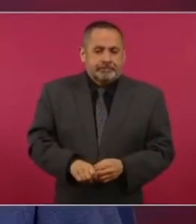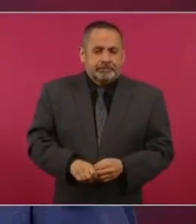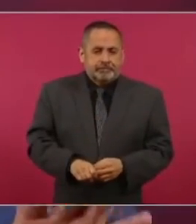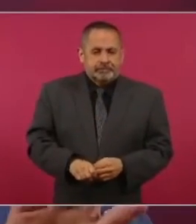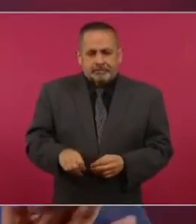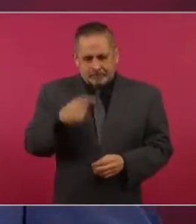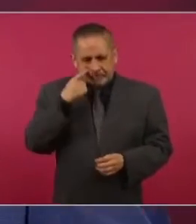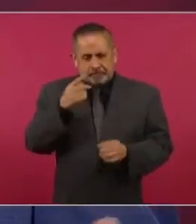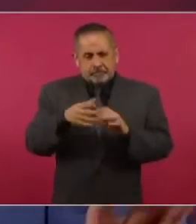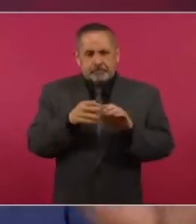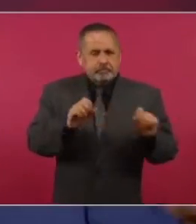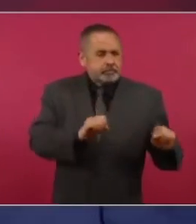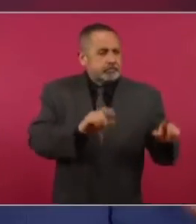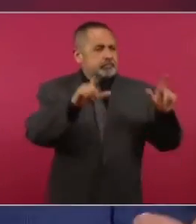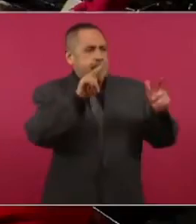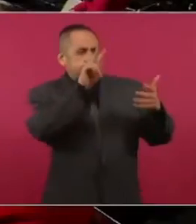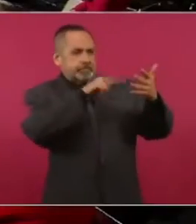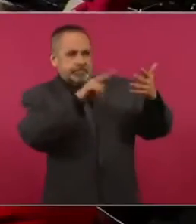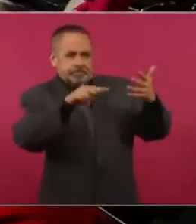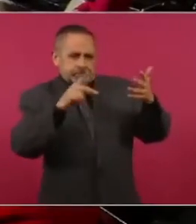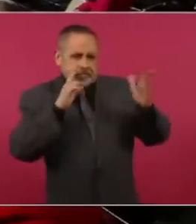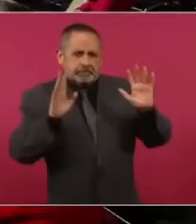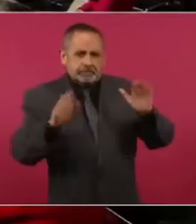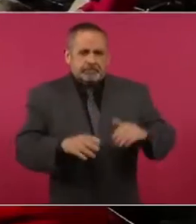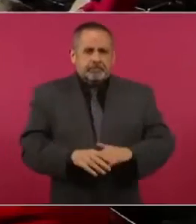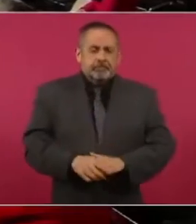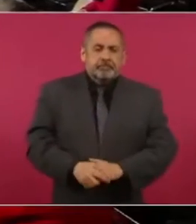Bueno, pues vamos a ver si es nota.